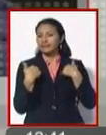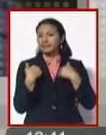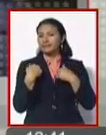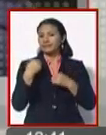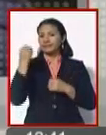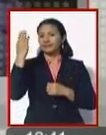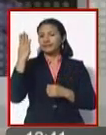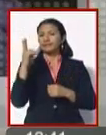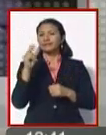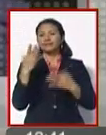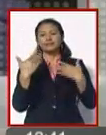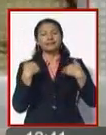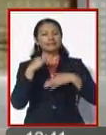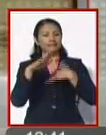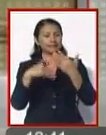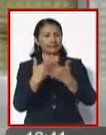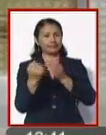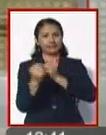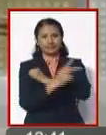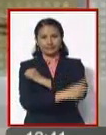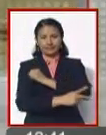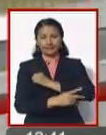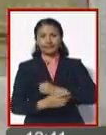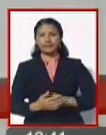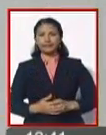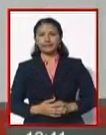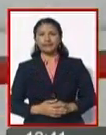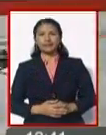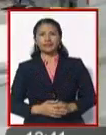una pensión y las que no la tienen en todo el país.